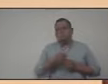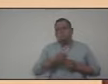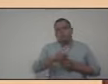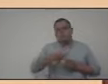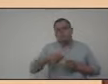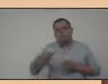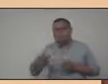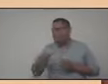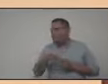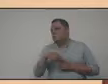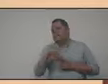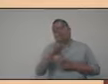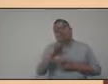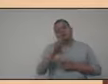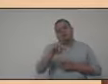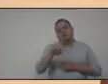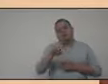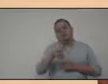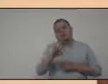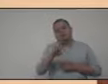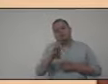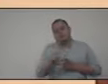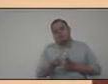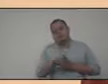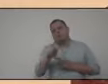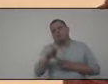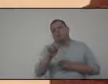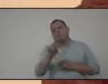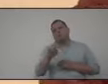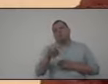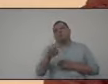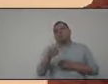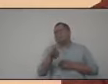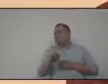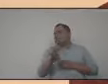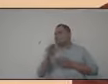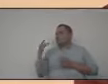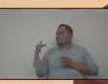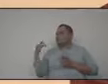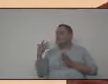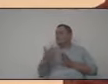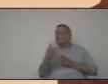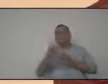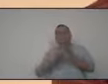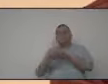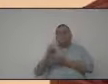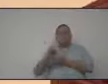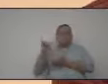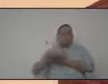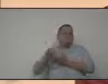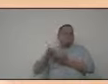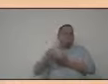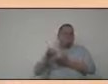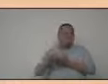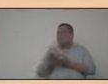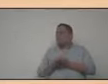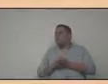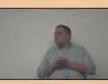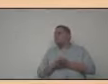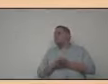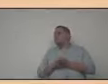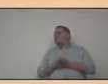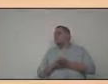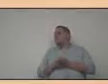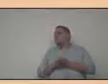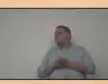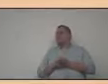de pañales, que eso ha estado muy demorado. Siempre ha venido así desde el año pasado. Doctora Nuria,